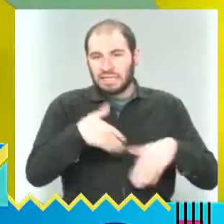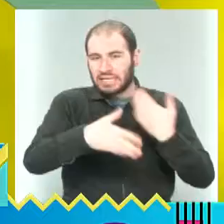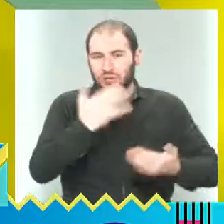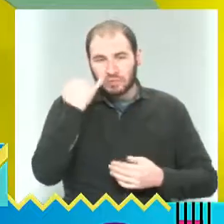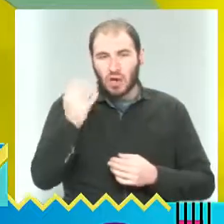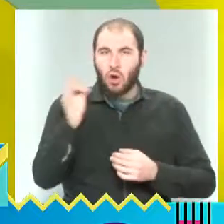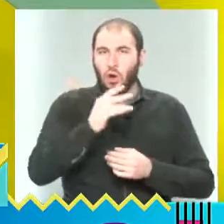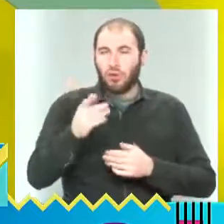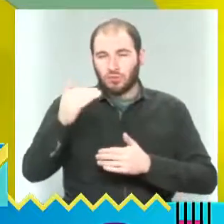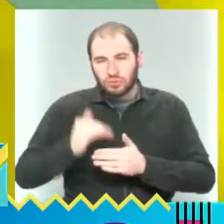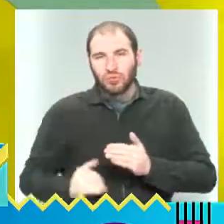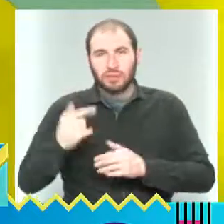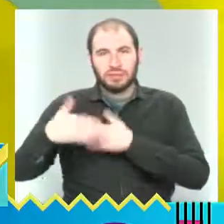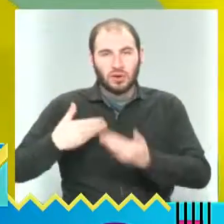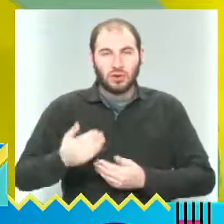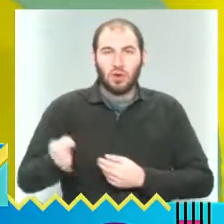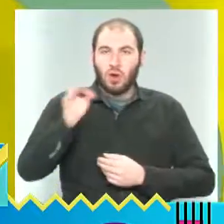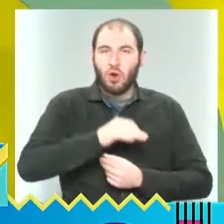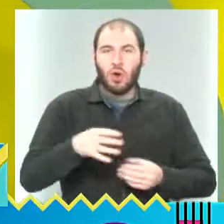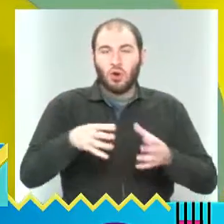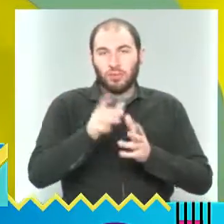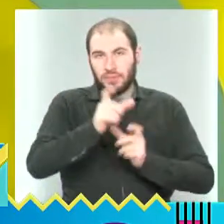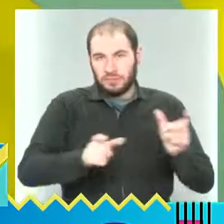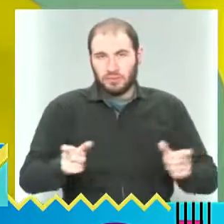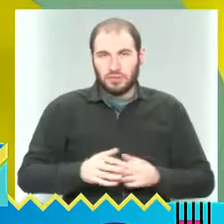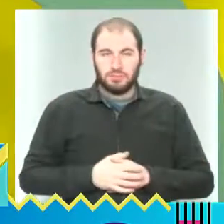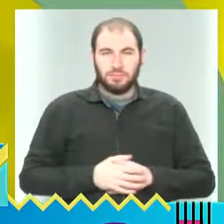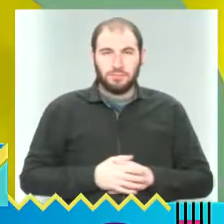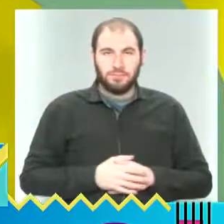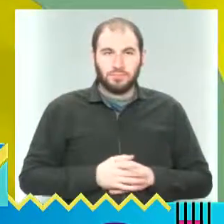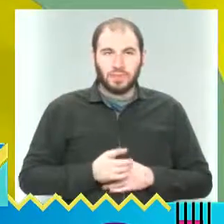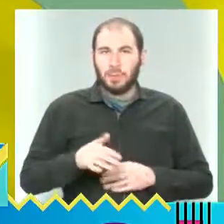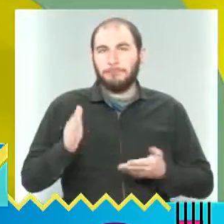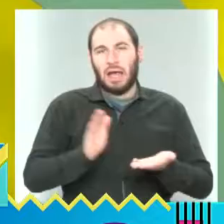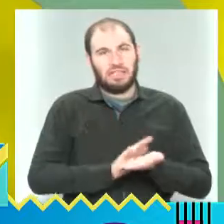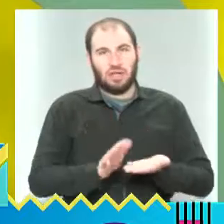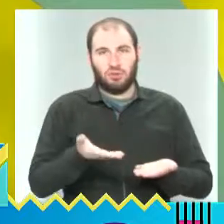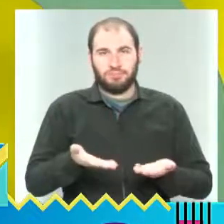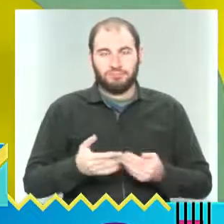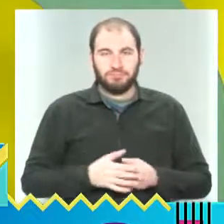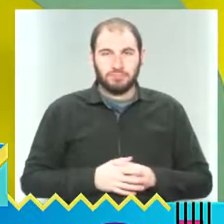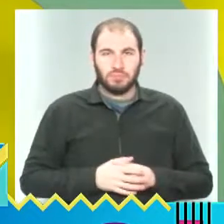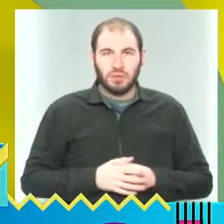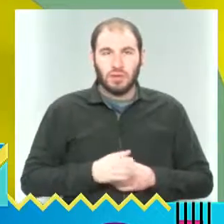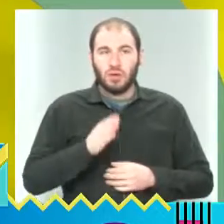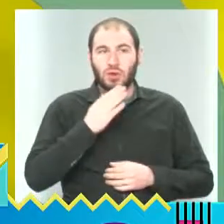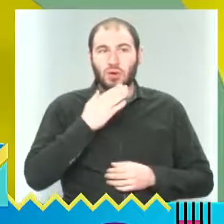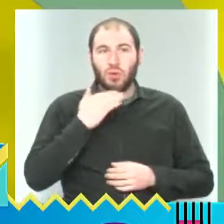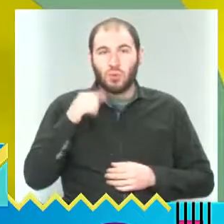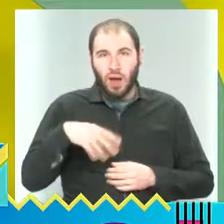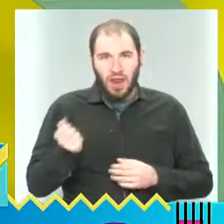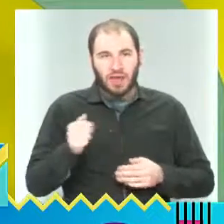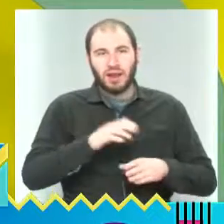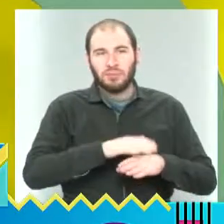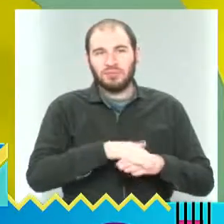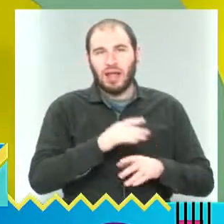de los subdesarrollados o de un grupo de gente. Entonces, vamos a lo básico. Doña Juana tiene mucho que hacer,